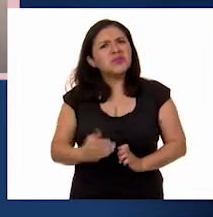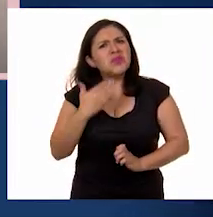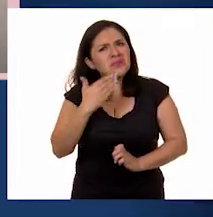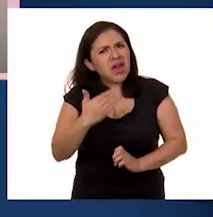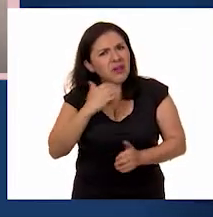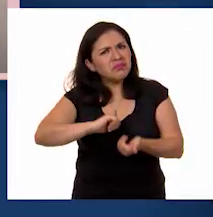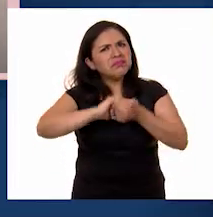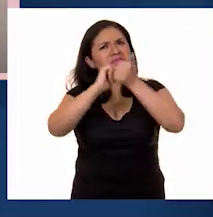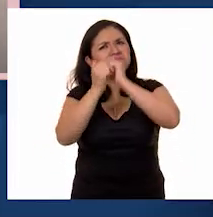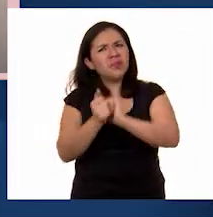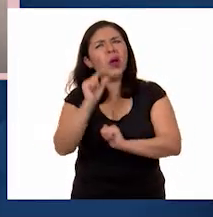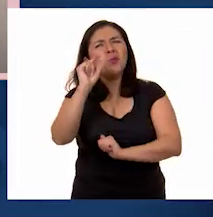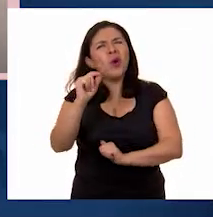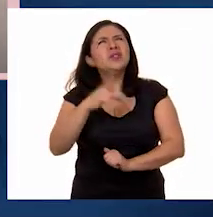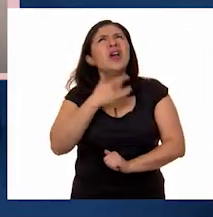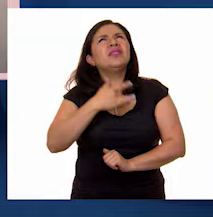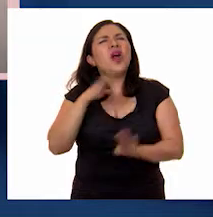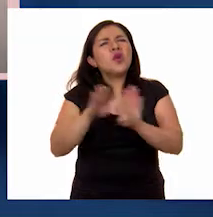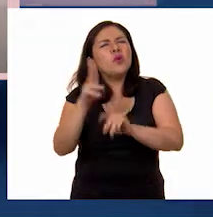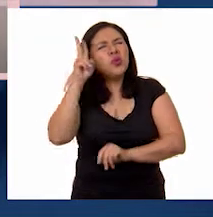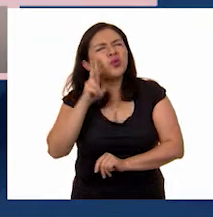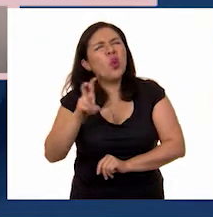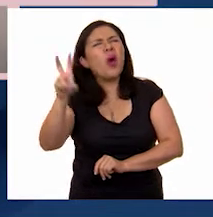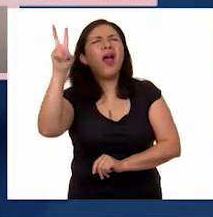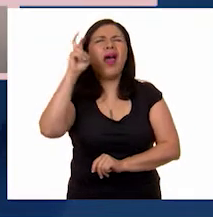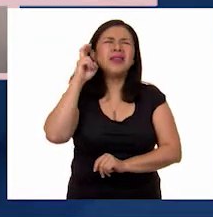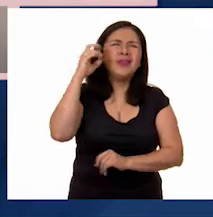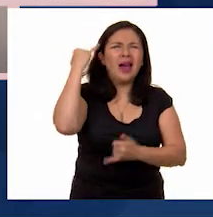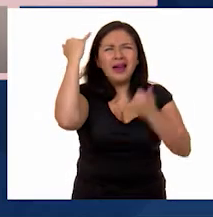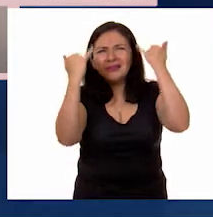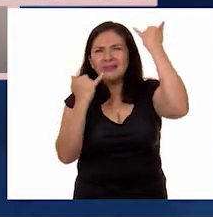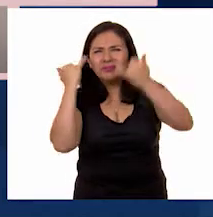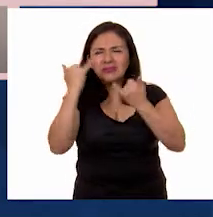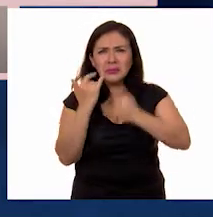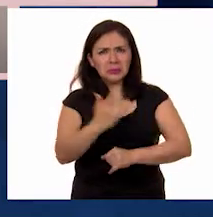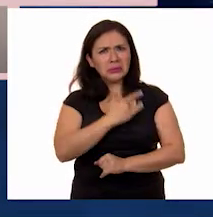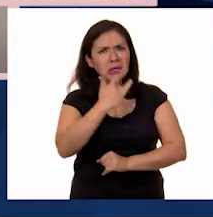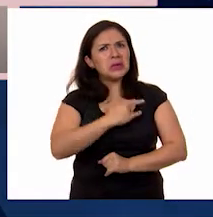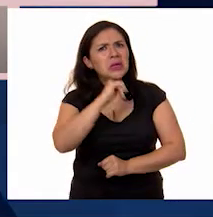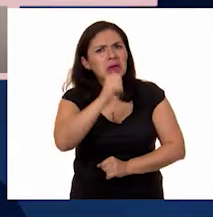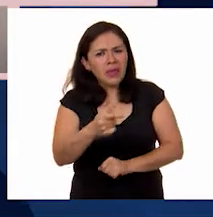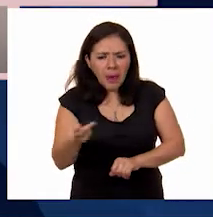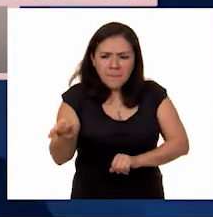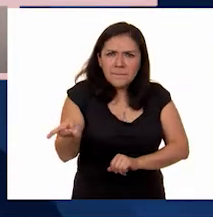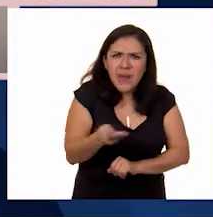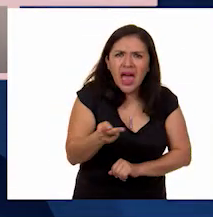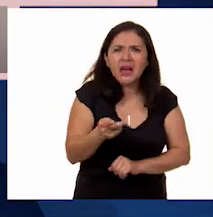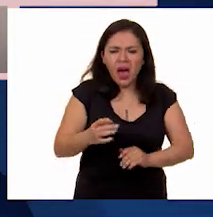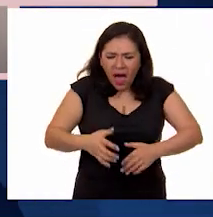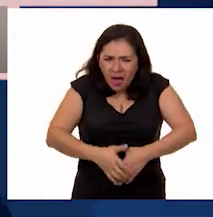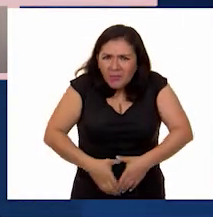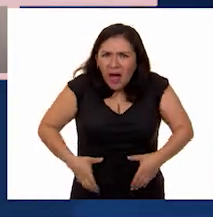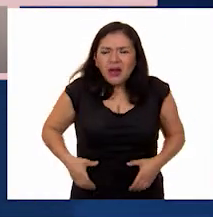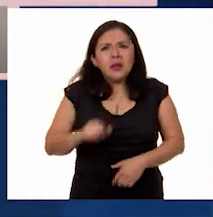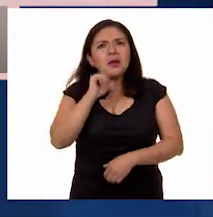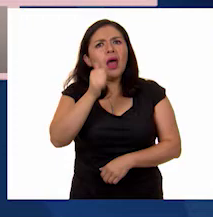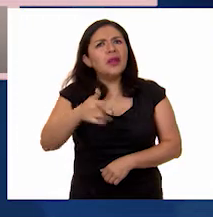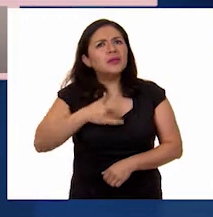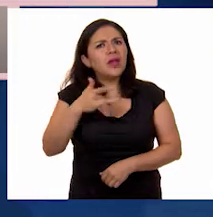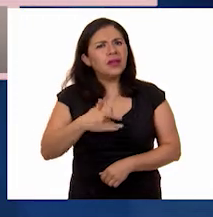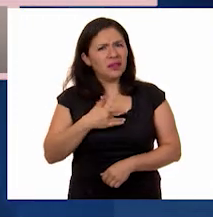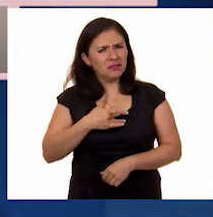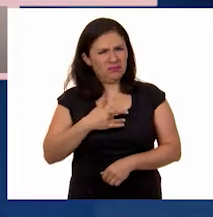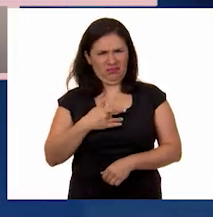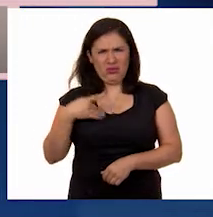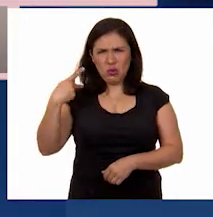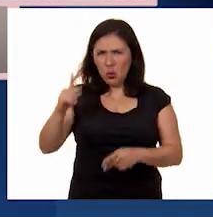una somnolencia llena de recuerdos. No sentía ya nada ni en la pierna ni en el vientre. ¿Viviría aún